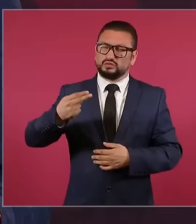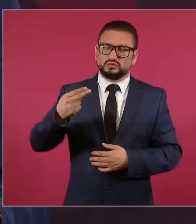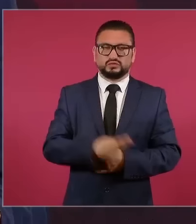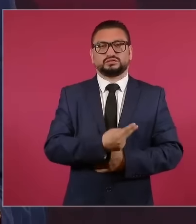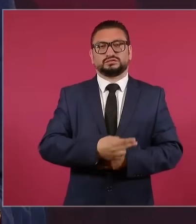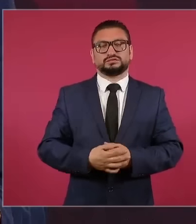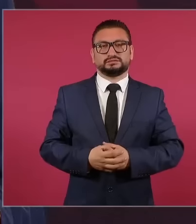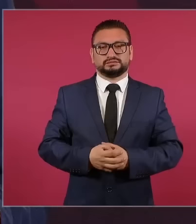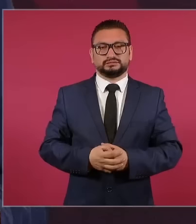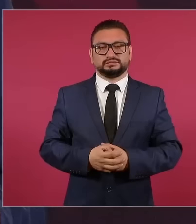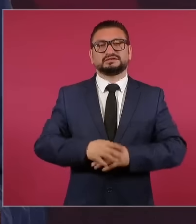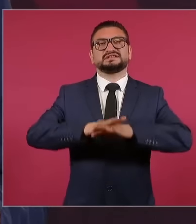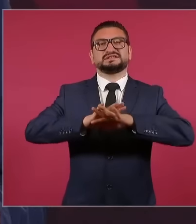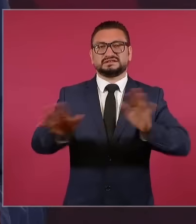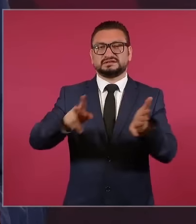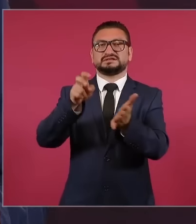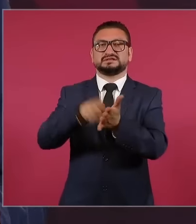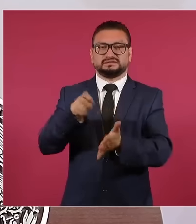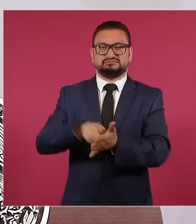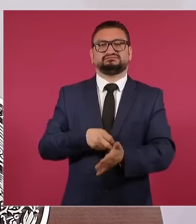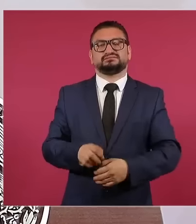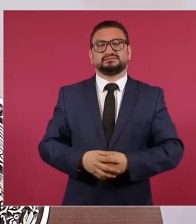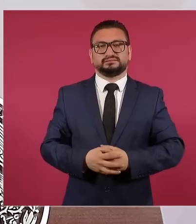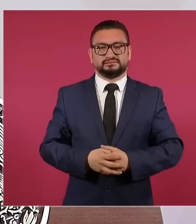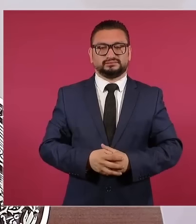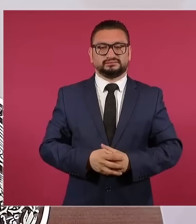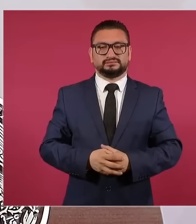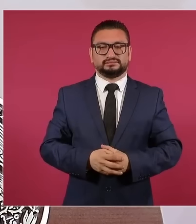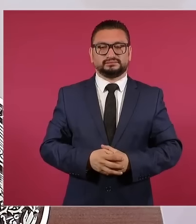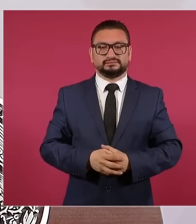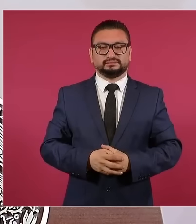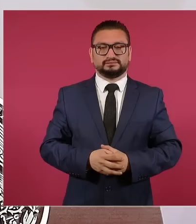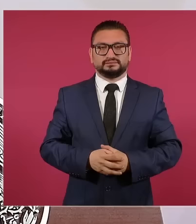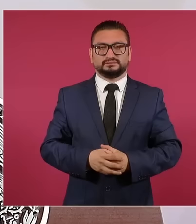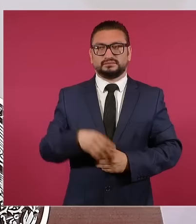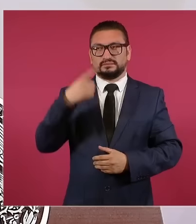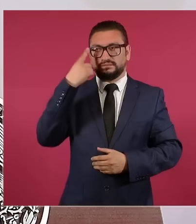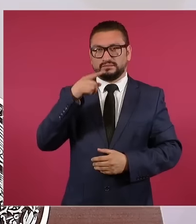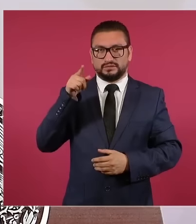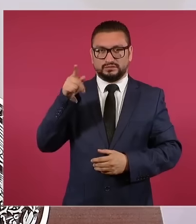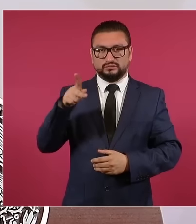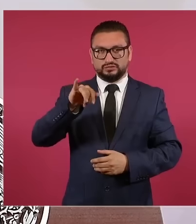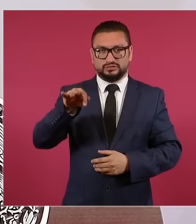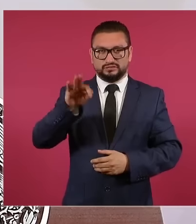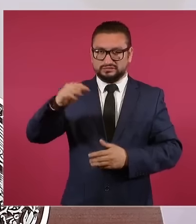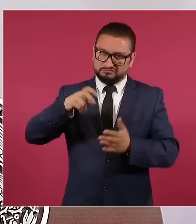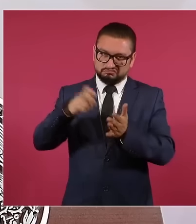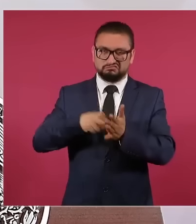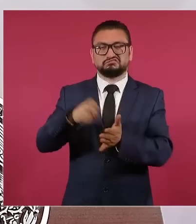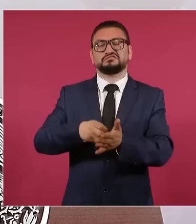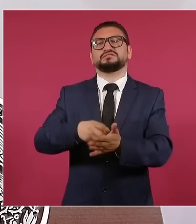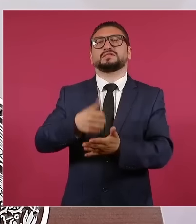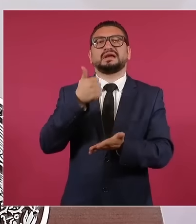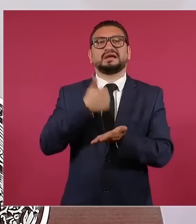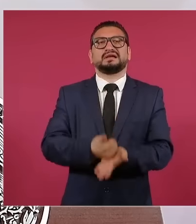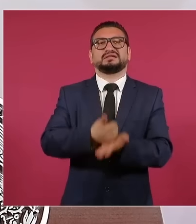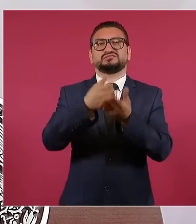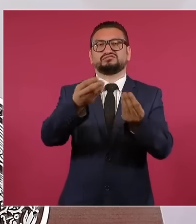urge la reforma al poder judicial Y sí va a ayudar